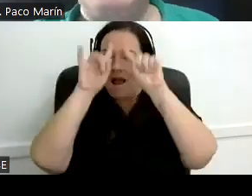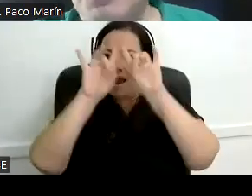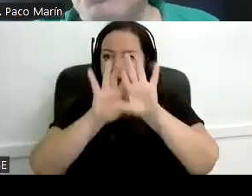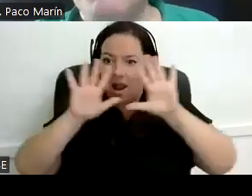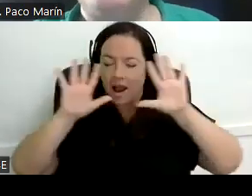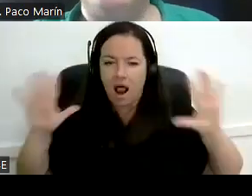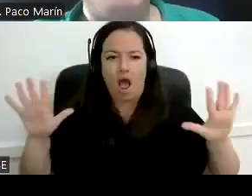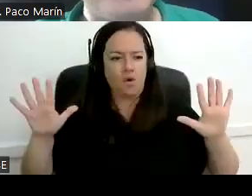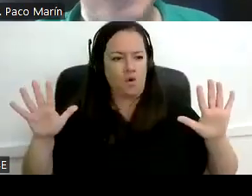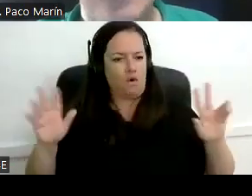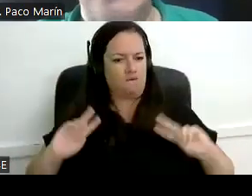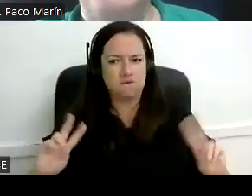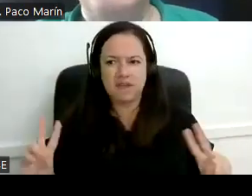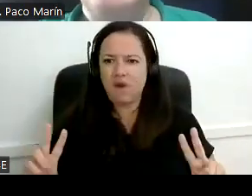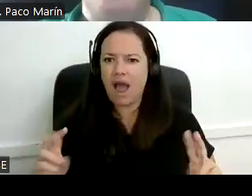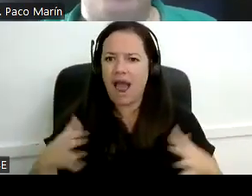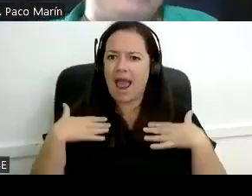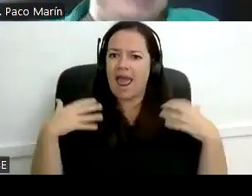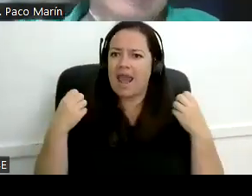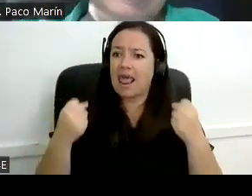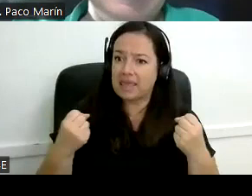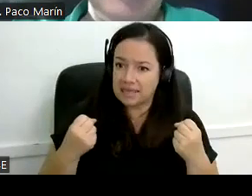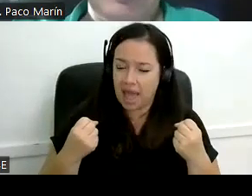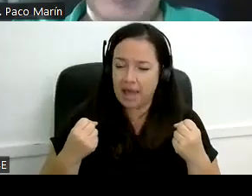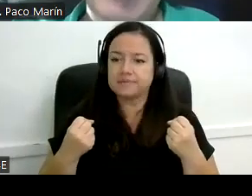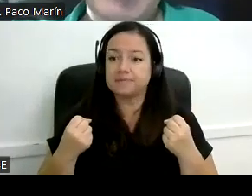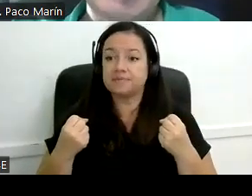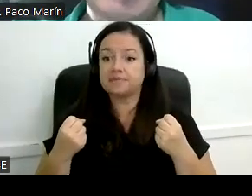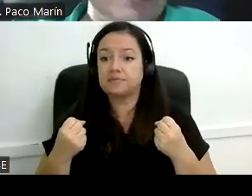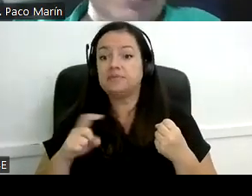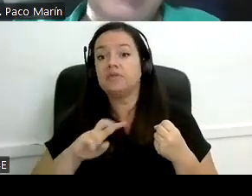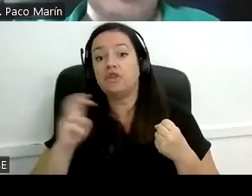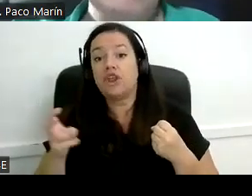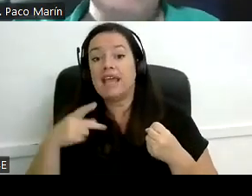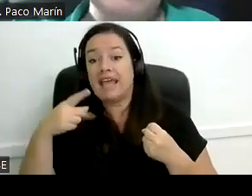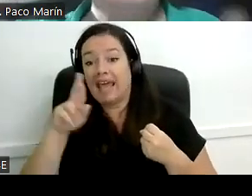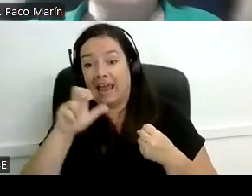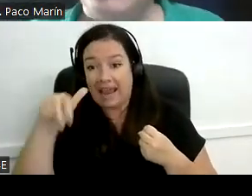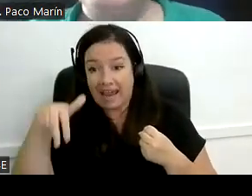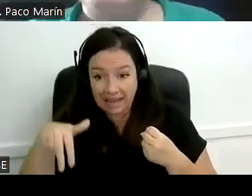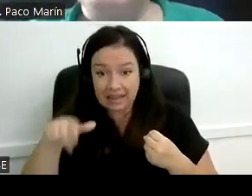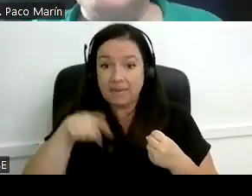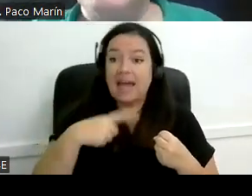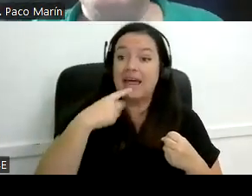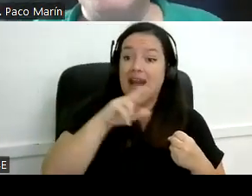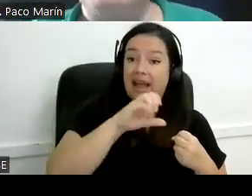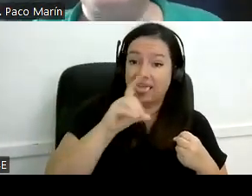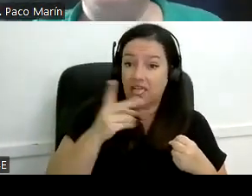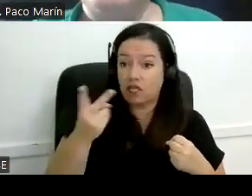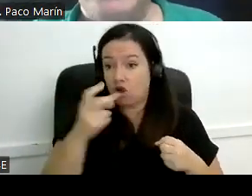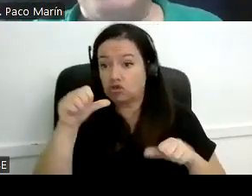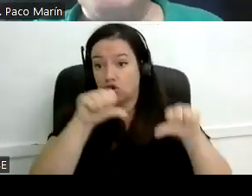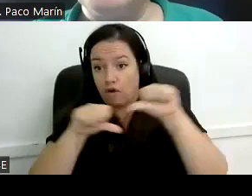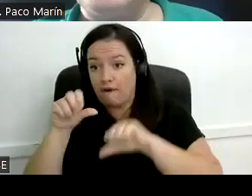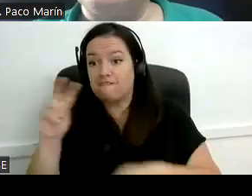a tener más fuerza, a tener más energía. Luego, la fórmula Green, tanto la fórmula Green como la fórmula Red contienen también